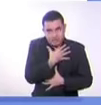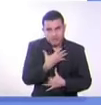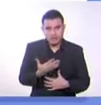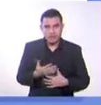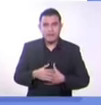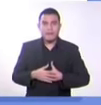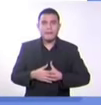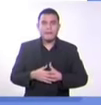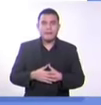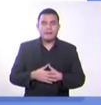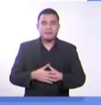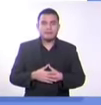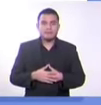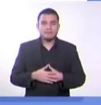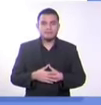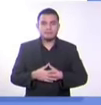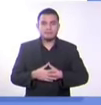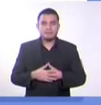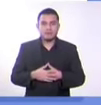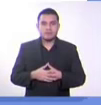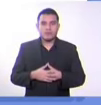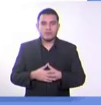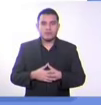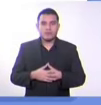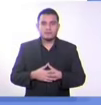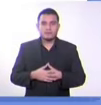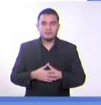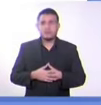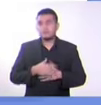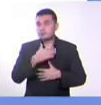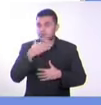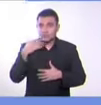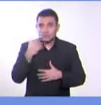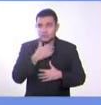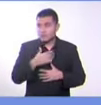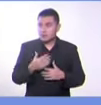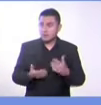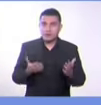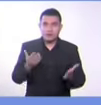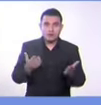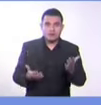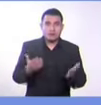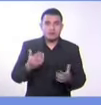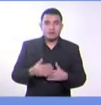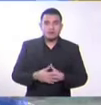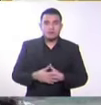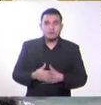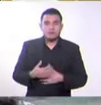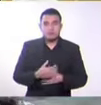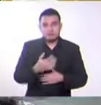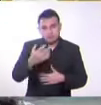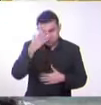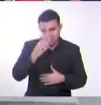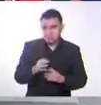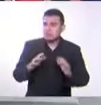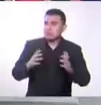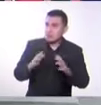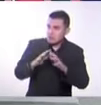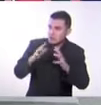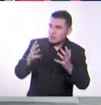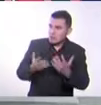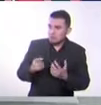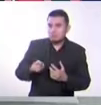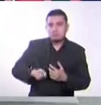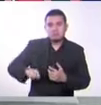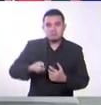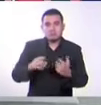contenidos. Es que lo que pasa es que a veces creemos que se puede subir porque el mundo, todo el mundo lo sube, pero no es